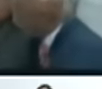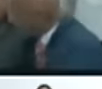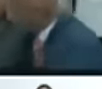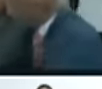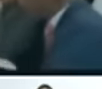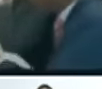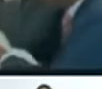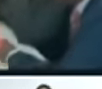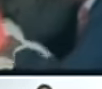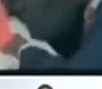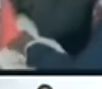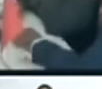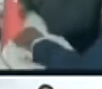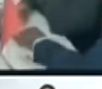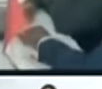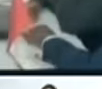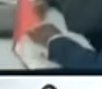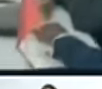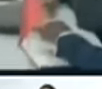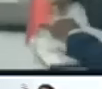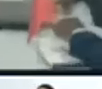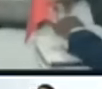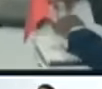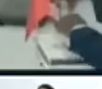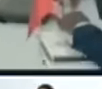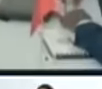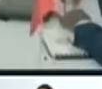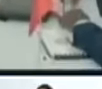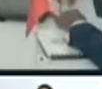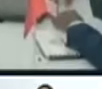presidencial del presidente de Brasil, Celso Amorim,